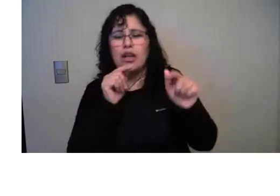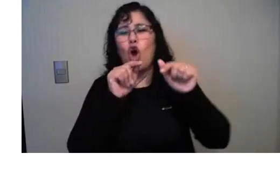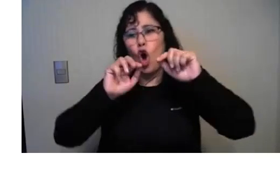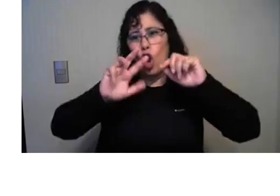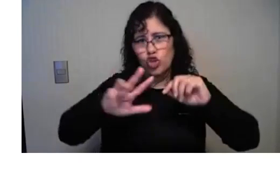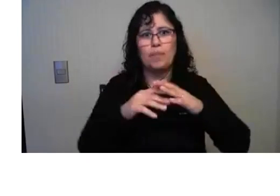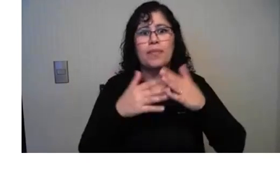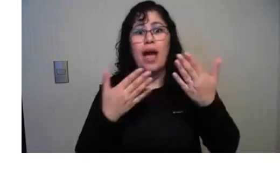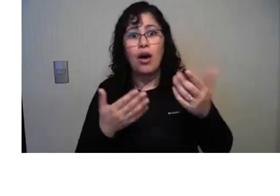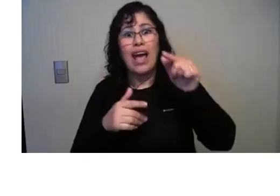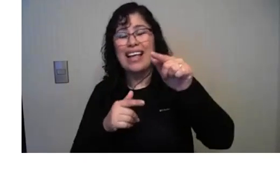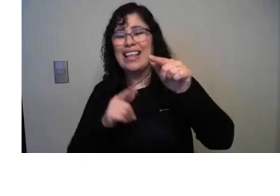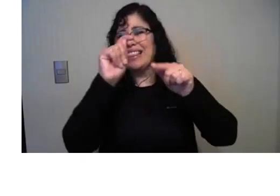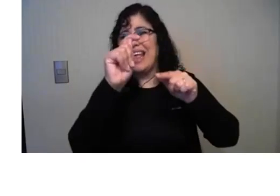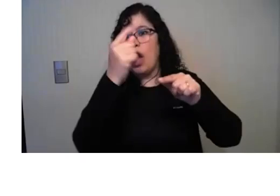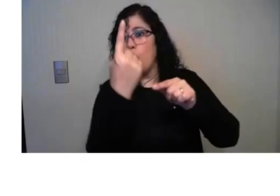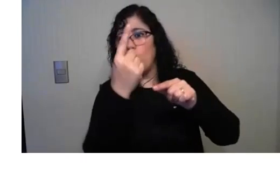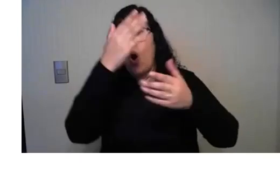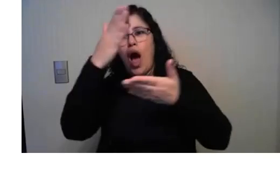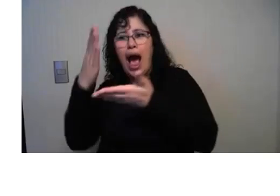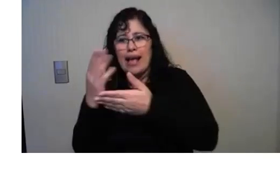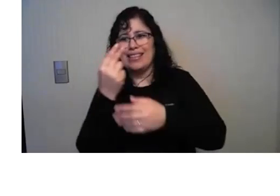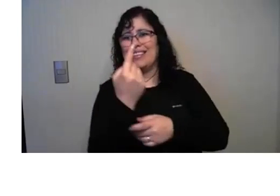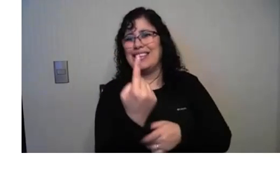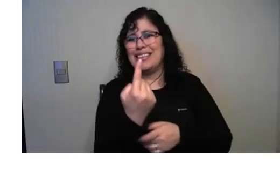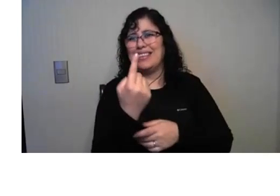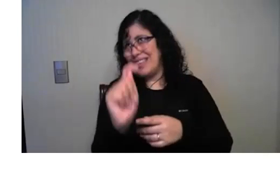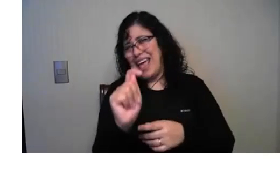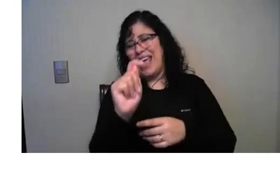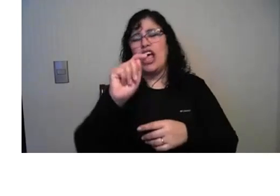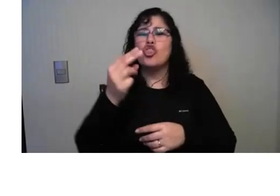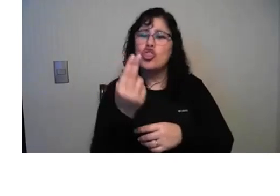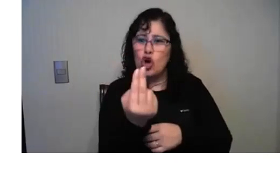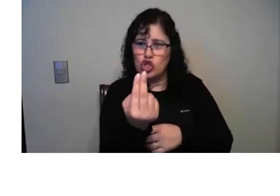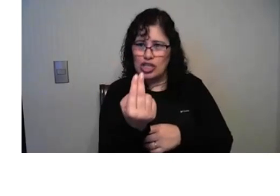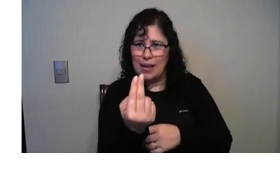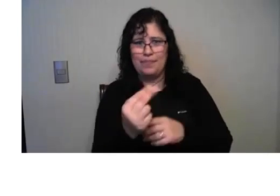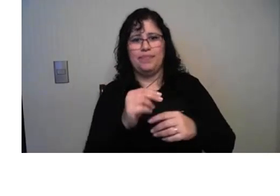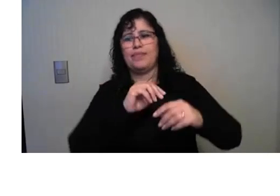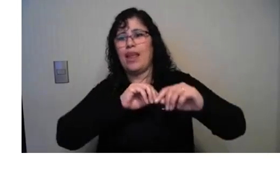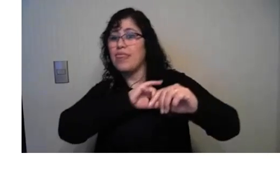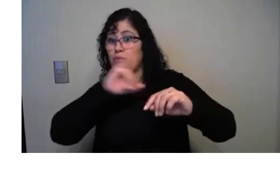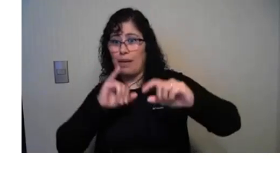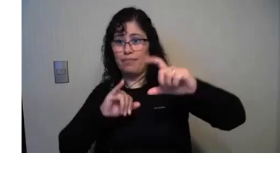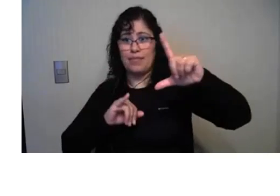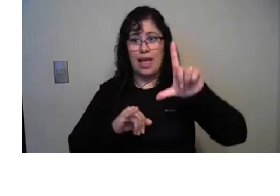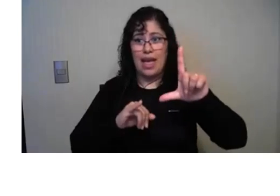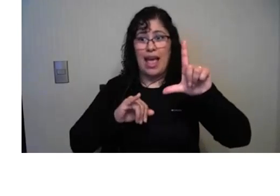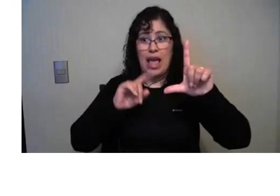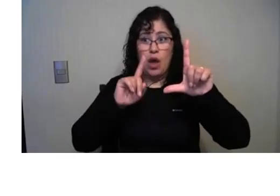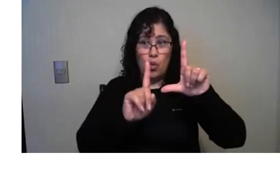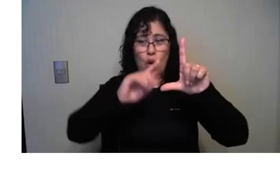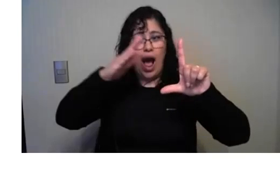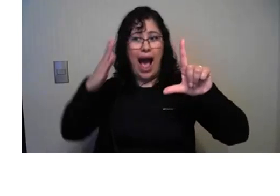T1 hacia T12. Luego, nervios lumbares, desde el L1 a